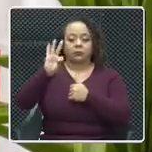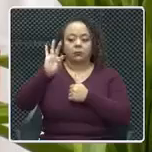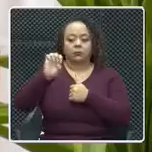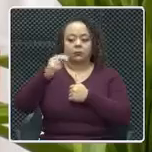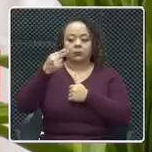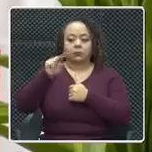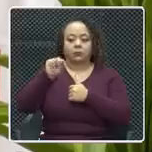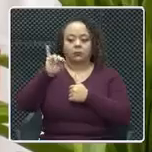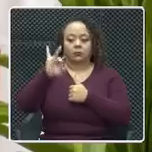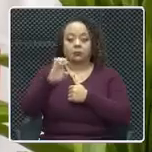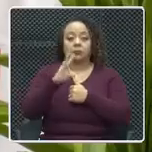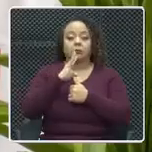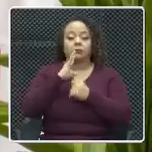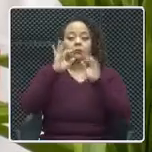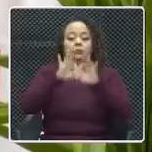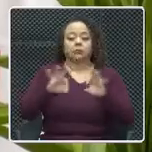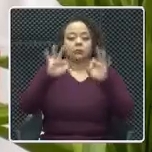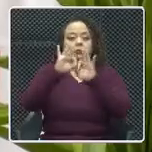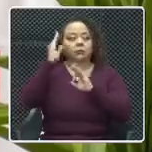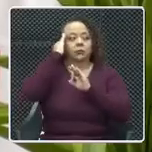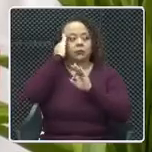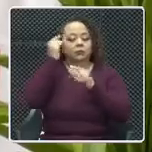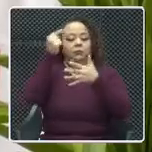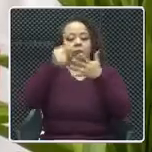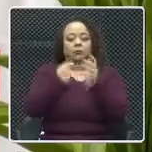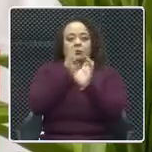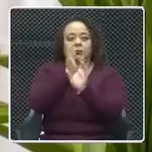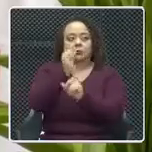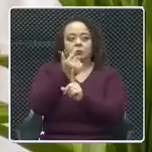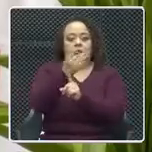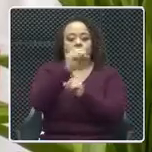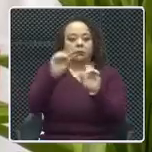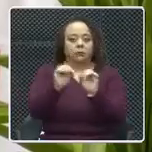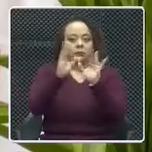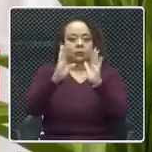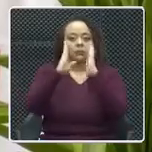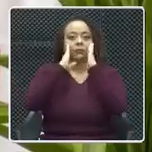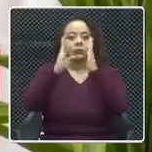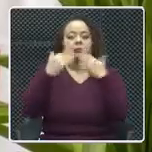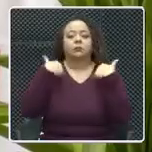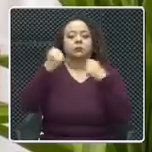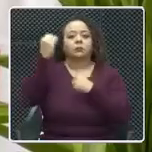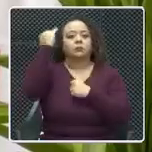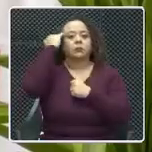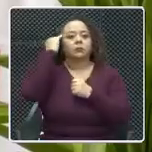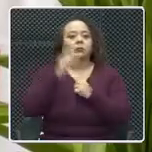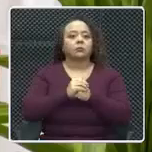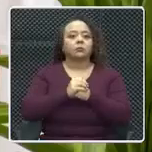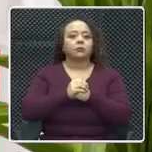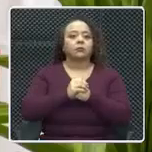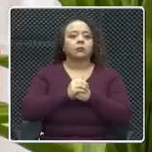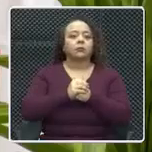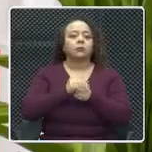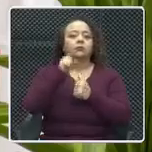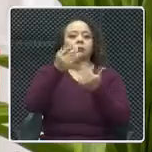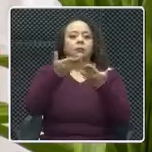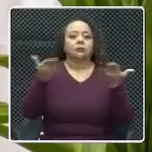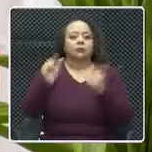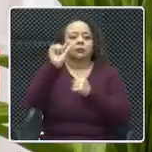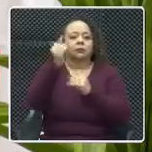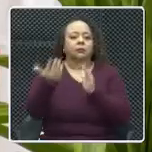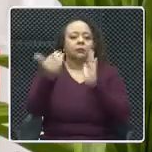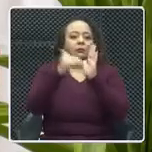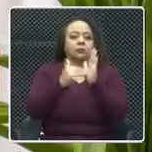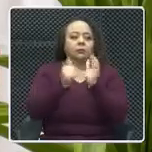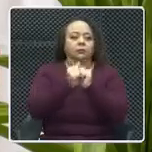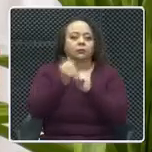sobre la importancia de conocer los factores psicosociales y, por supuesto, el abordaje de salud mental. Les compartimos este material y ya estamos de